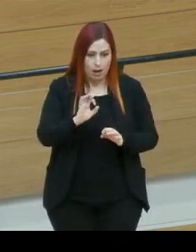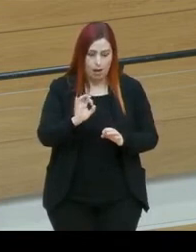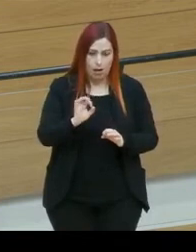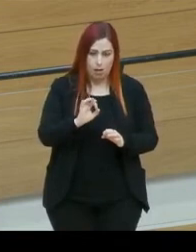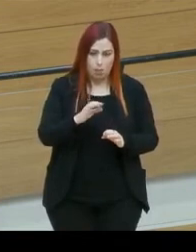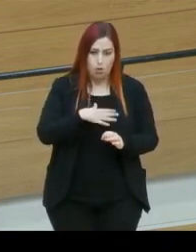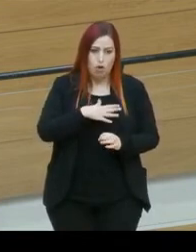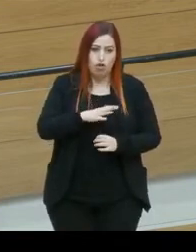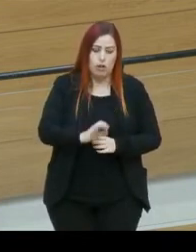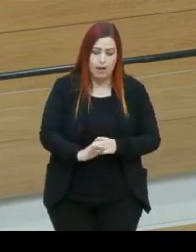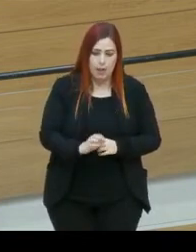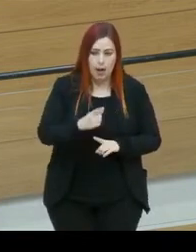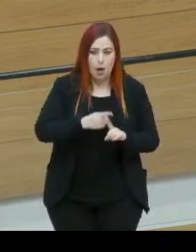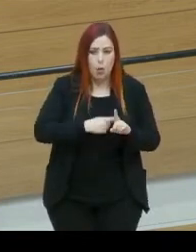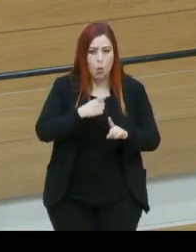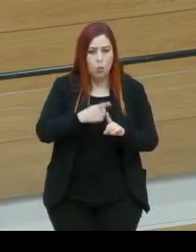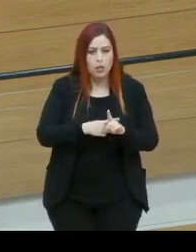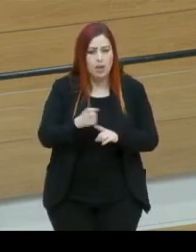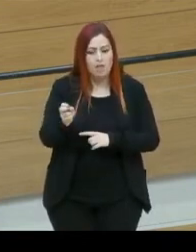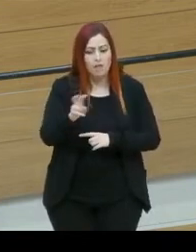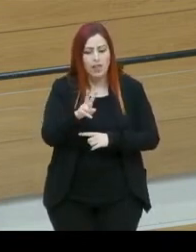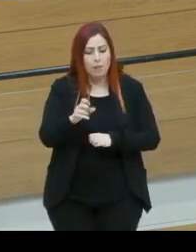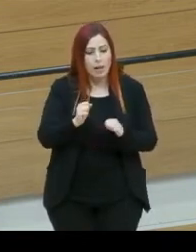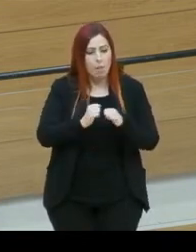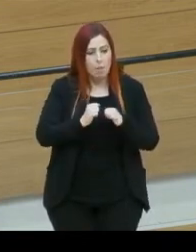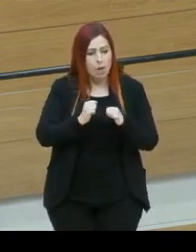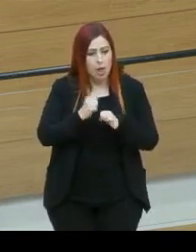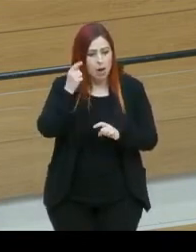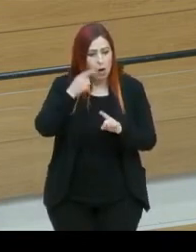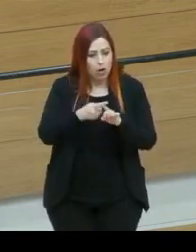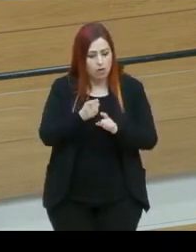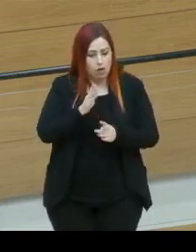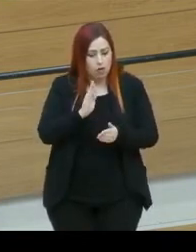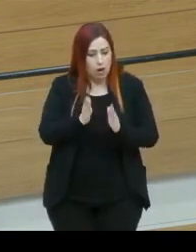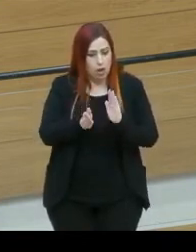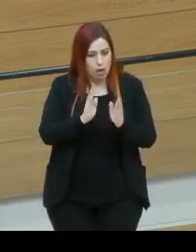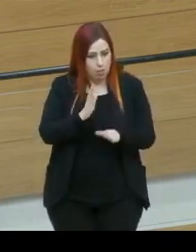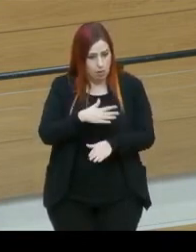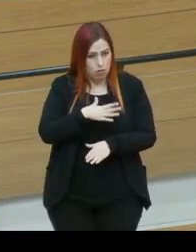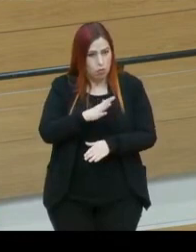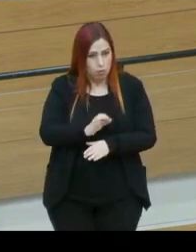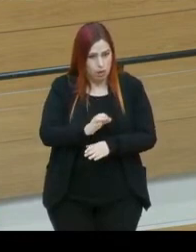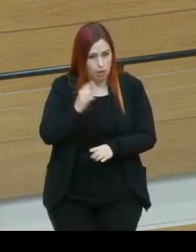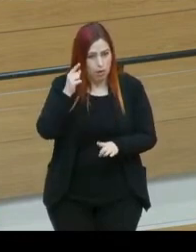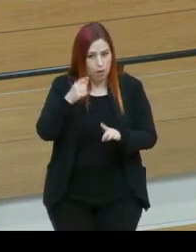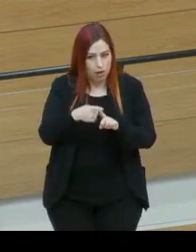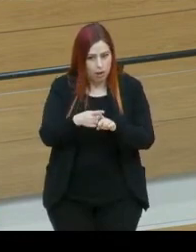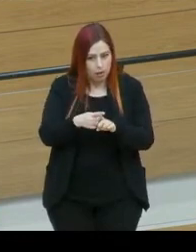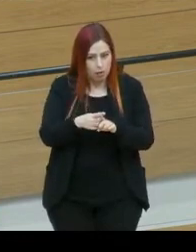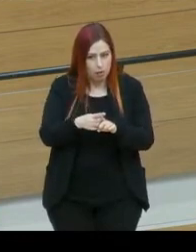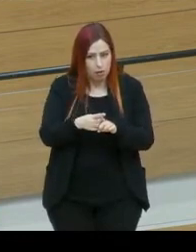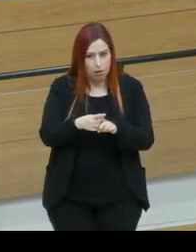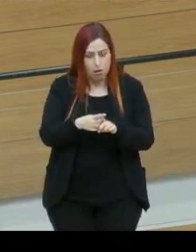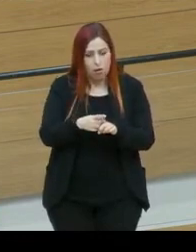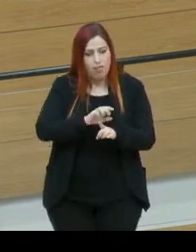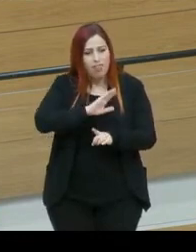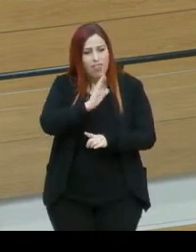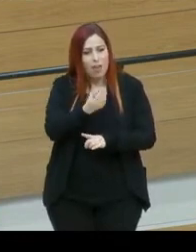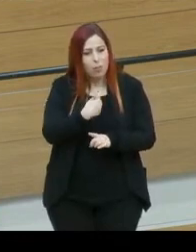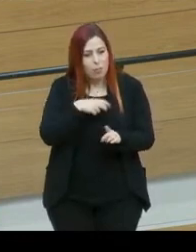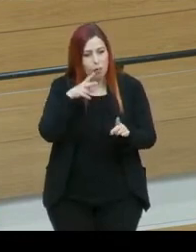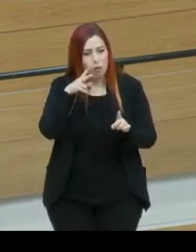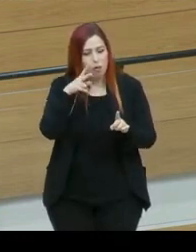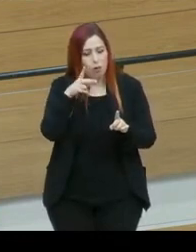posibilidad de utilizar vitaminas y minerales como un posible tratamiento contra este daño que genera el